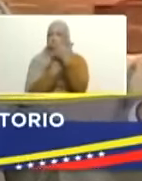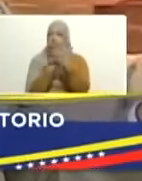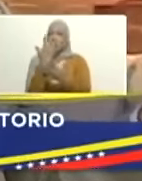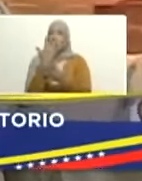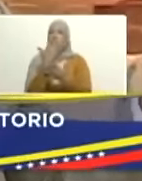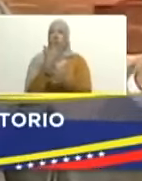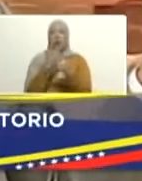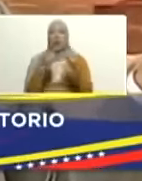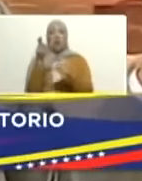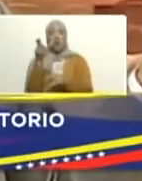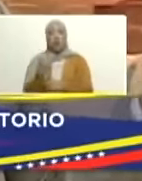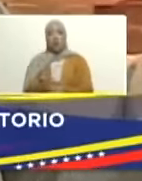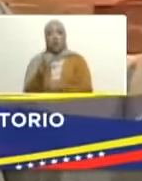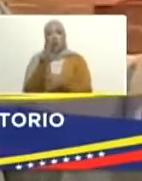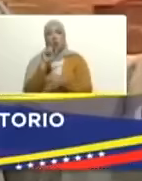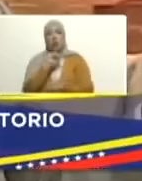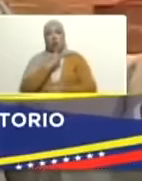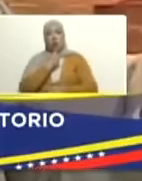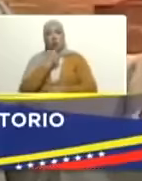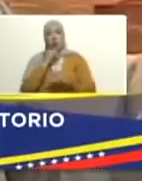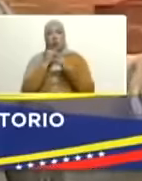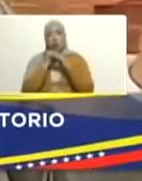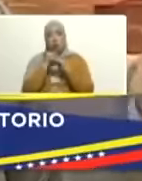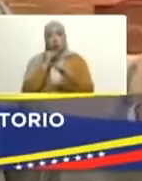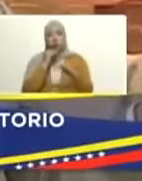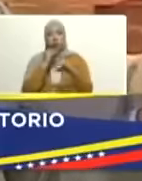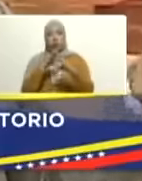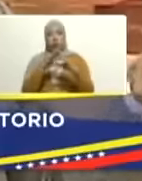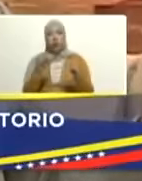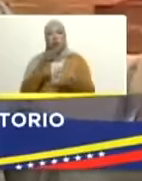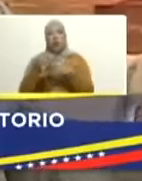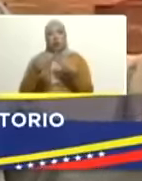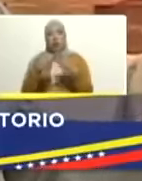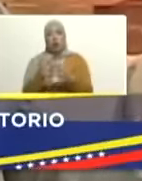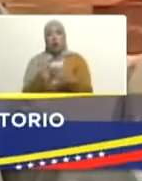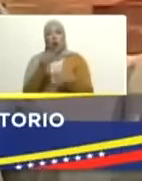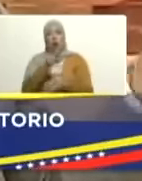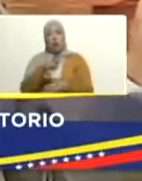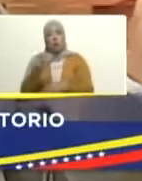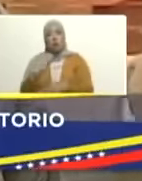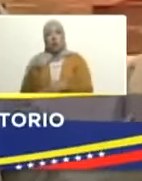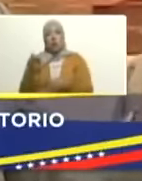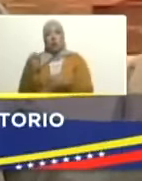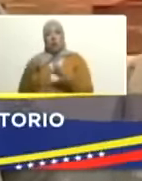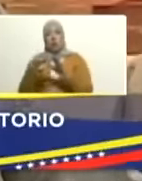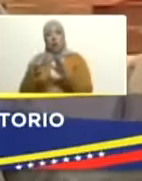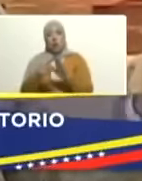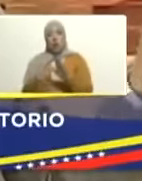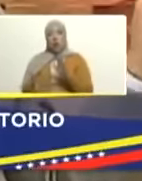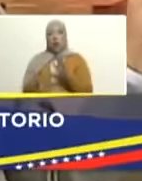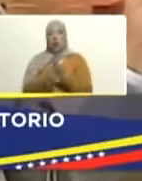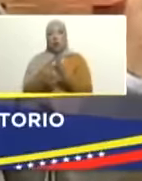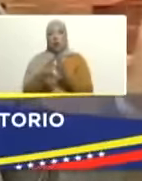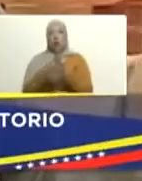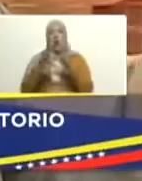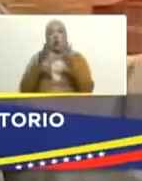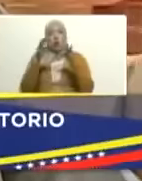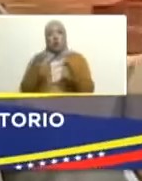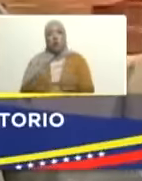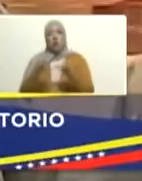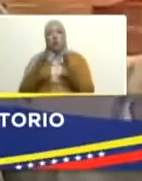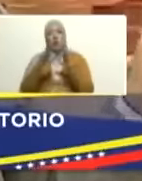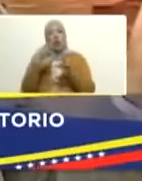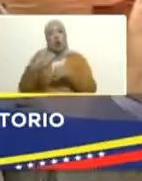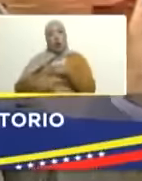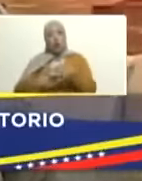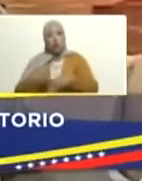extraconstitucionales, el vencer los condicionamientos, nos llevó por el camino de regularizar el país, de consolidar la revolución,